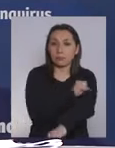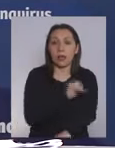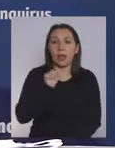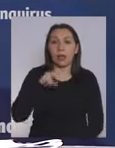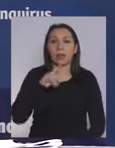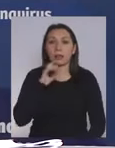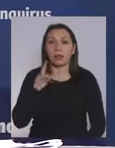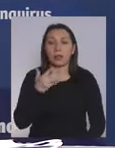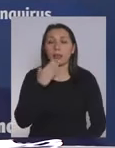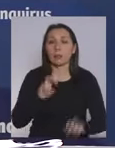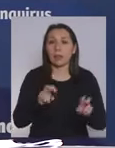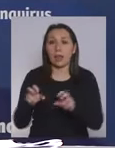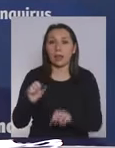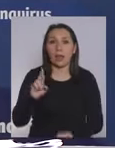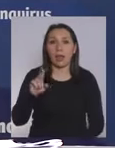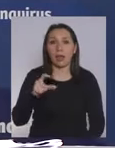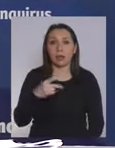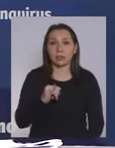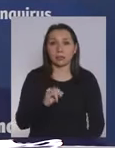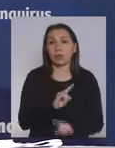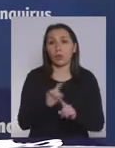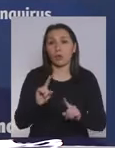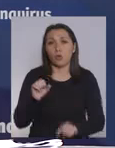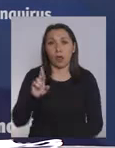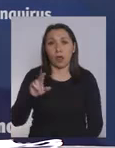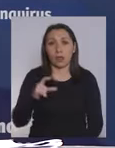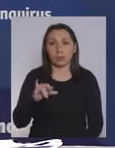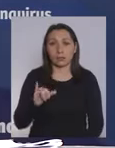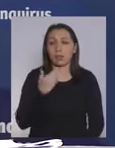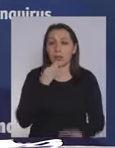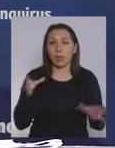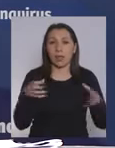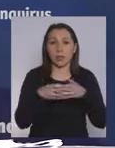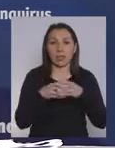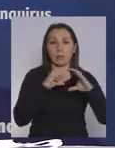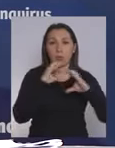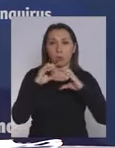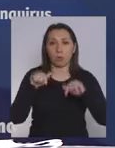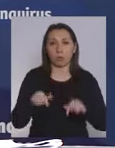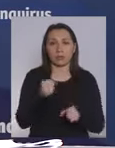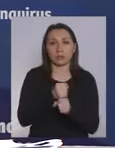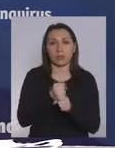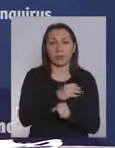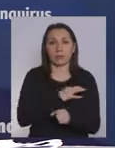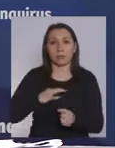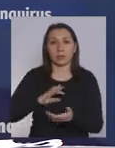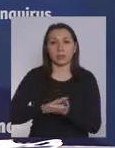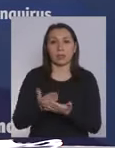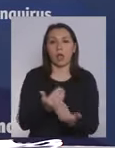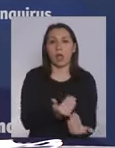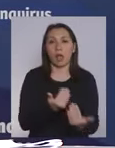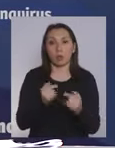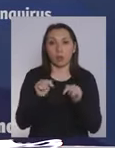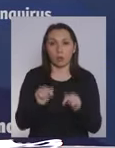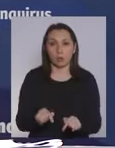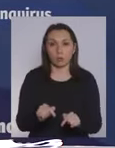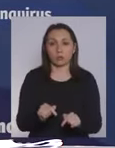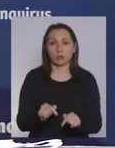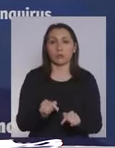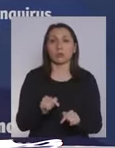además de las radios archi y no archi y el equipo comunicacional del mens al que hoy día no está apoyando